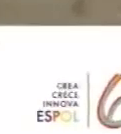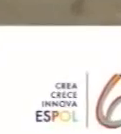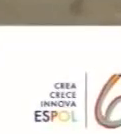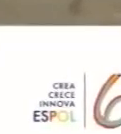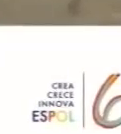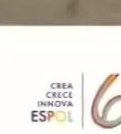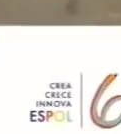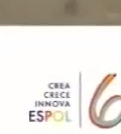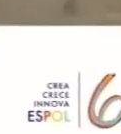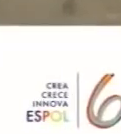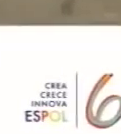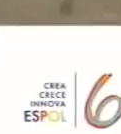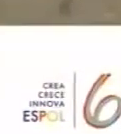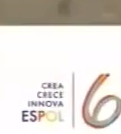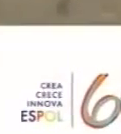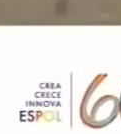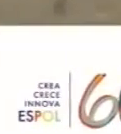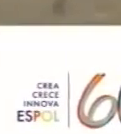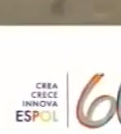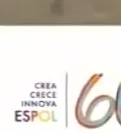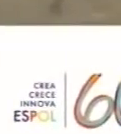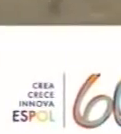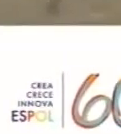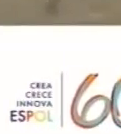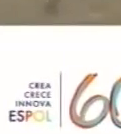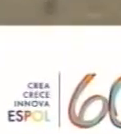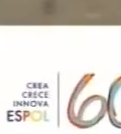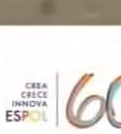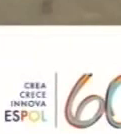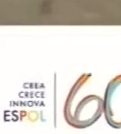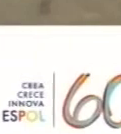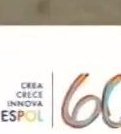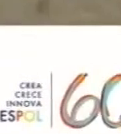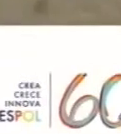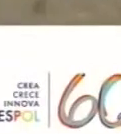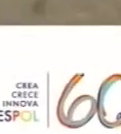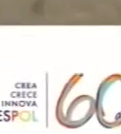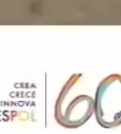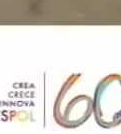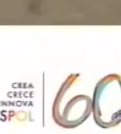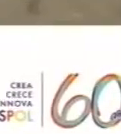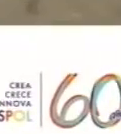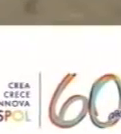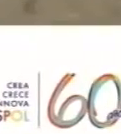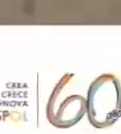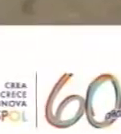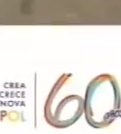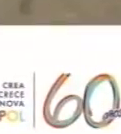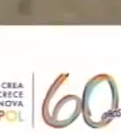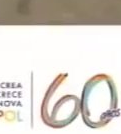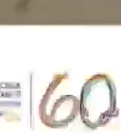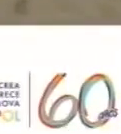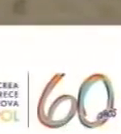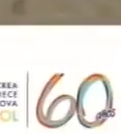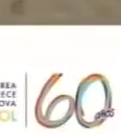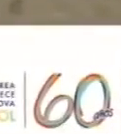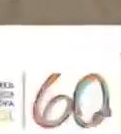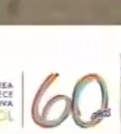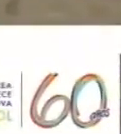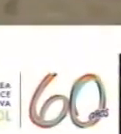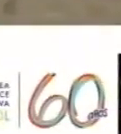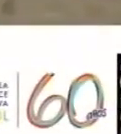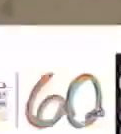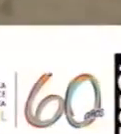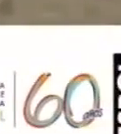obra dirigida por Rafael Santi, ganadora de los fondos concursables y FAIC. Trata de la historia de una mujer de 70 años,